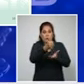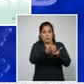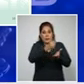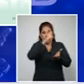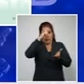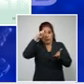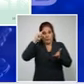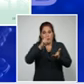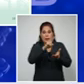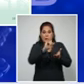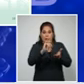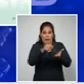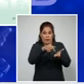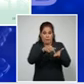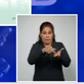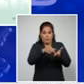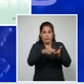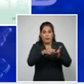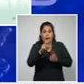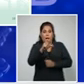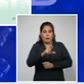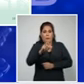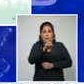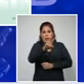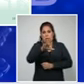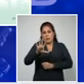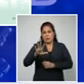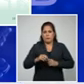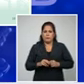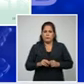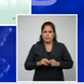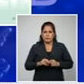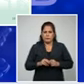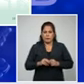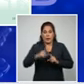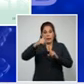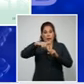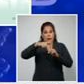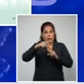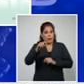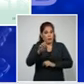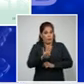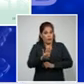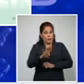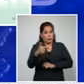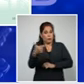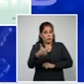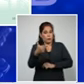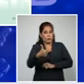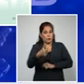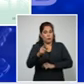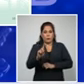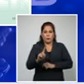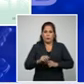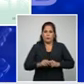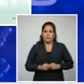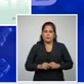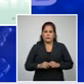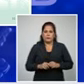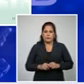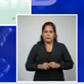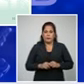26, y Cabaiguán 25, en Trinidad 4 y en Jatibonico 1. Ciego